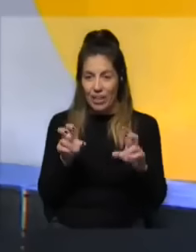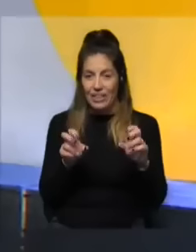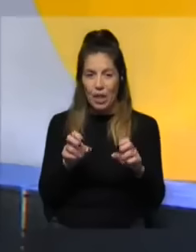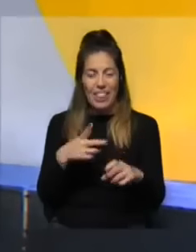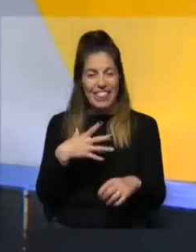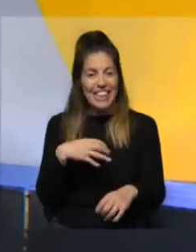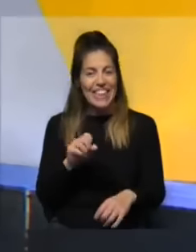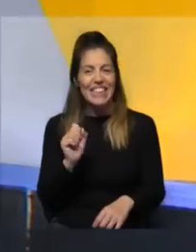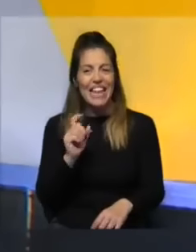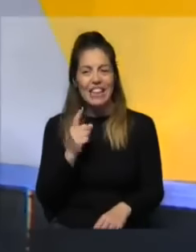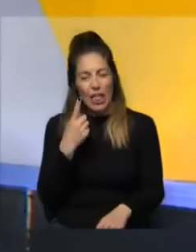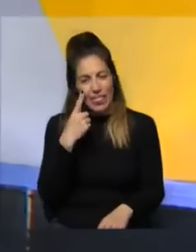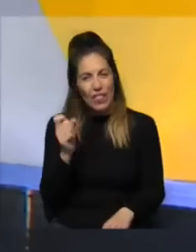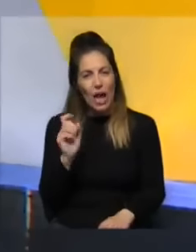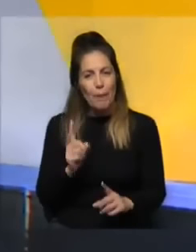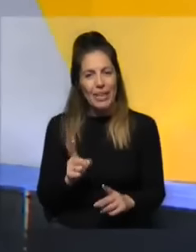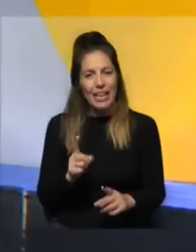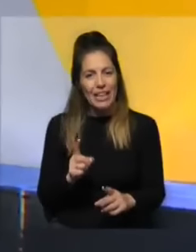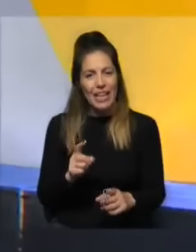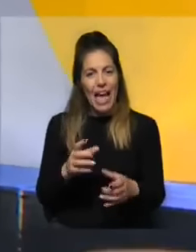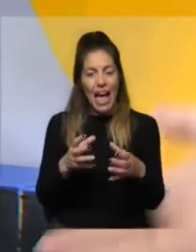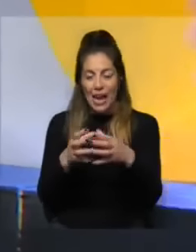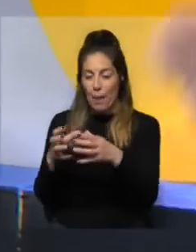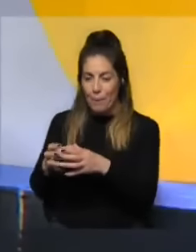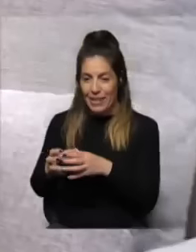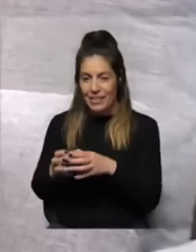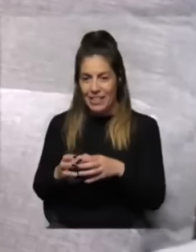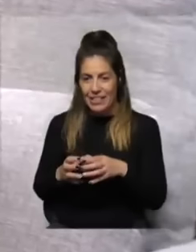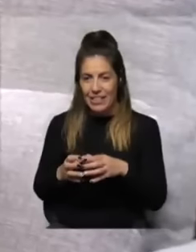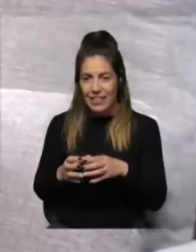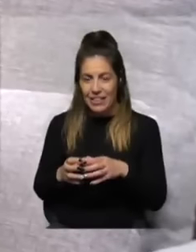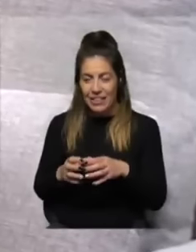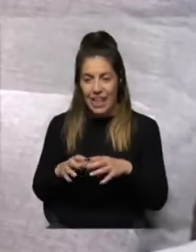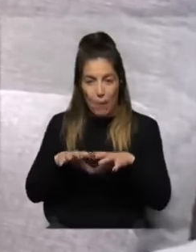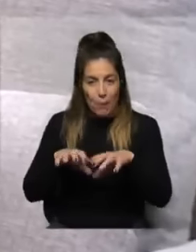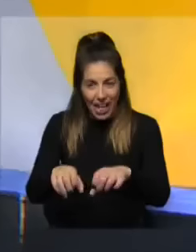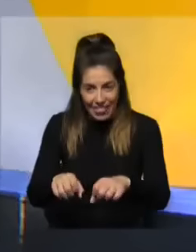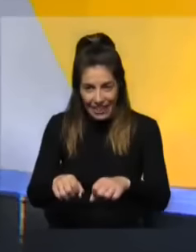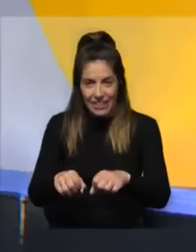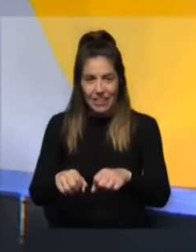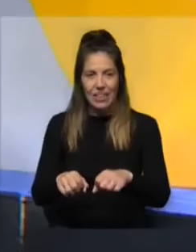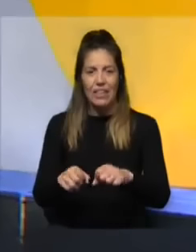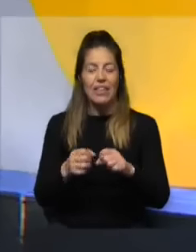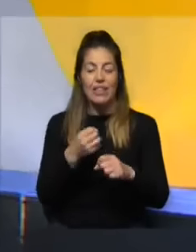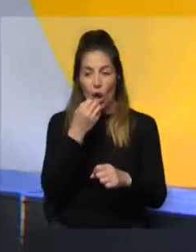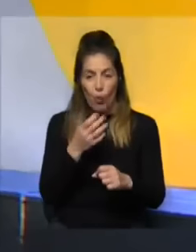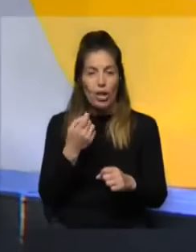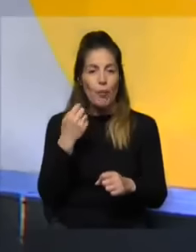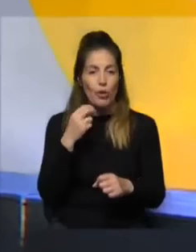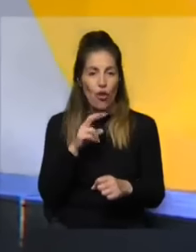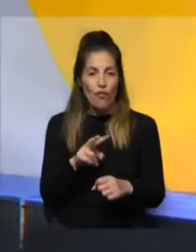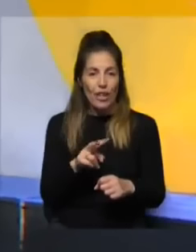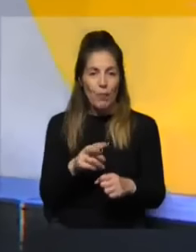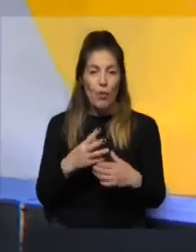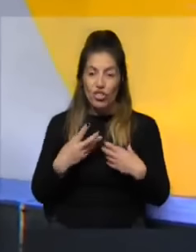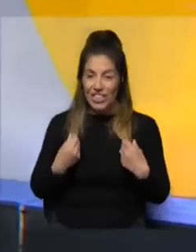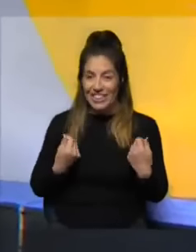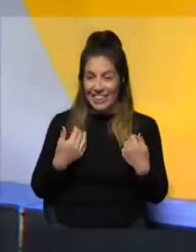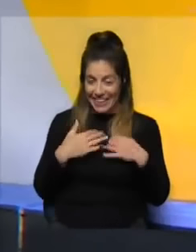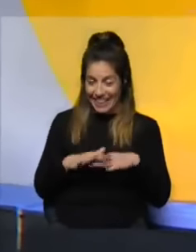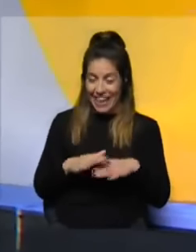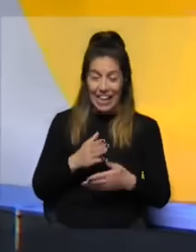detectar también las especies que invaden. Sí. ¿Me explico? Que está muy bueno por eso, para que uno vaya... Porque te sentís parte también, que